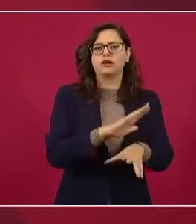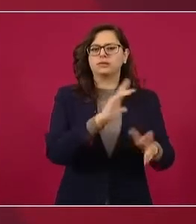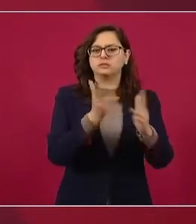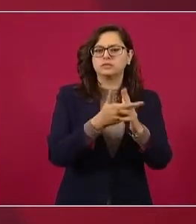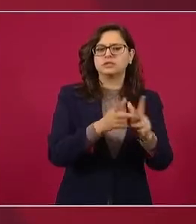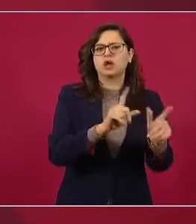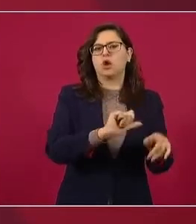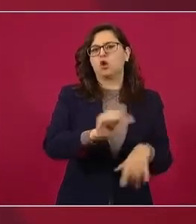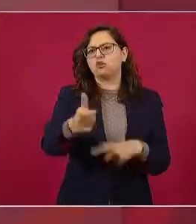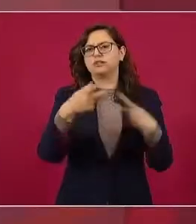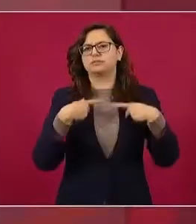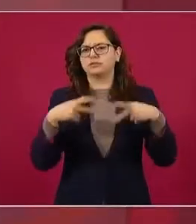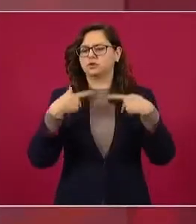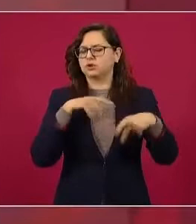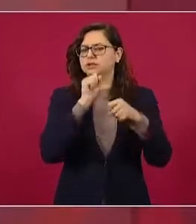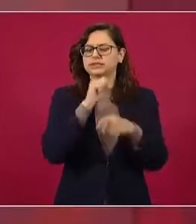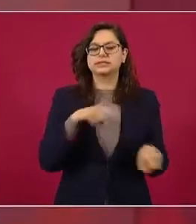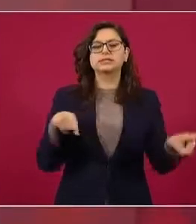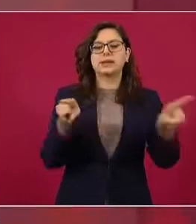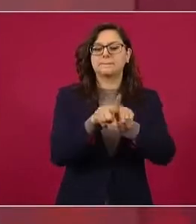a otros ciudadanos,